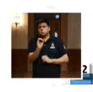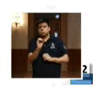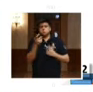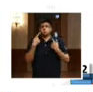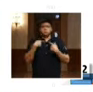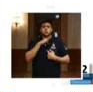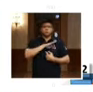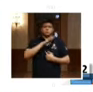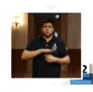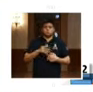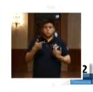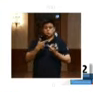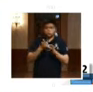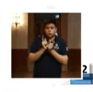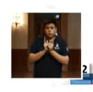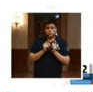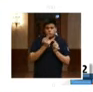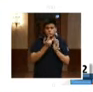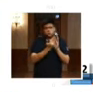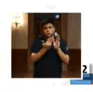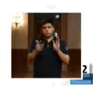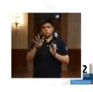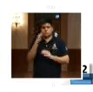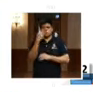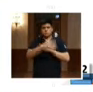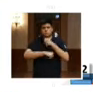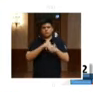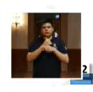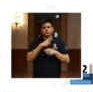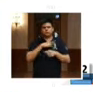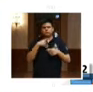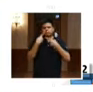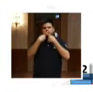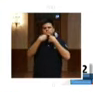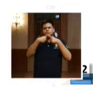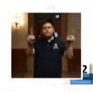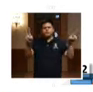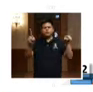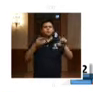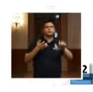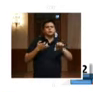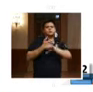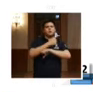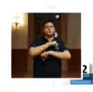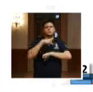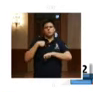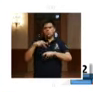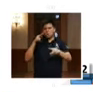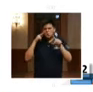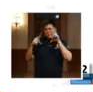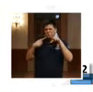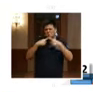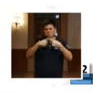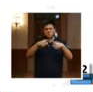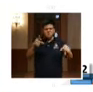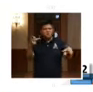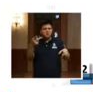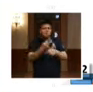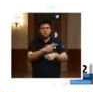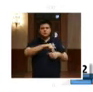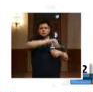grupo de 25 a 44 años, que es el que hace la gran diferencia en el estado, porque se está comportando diferente a lo que se